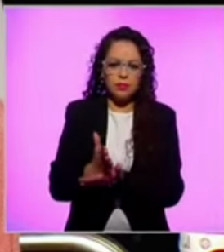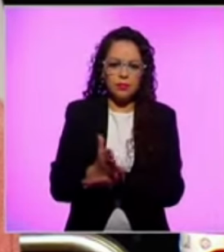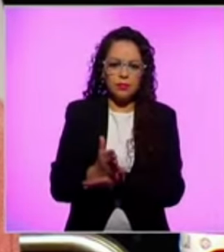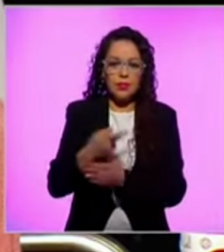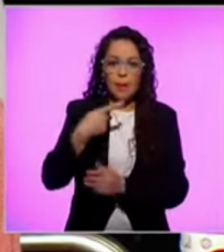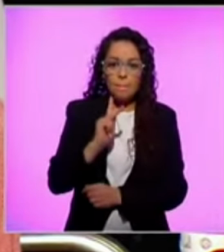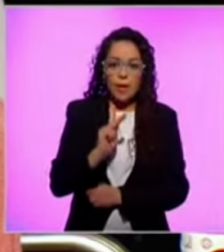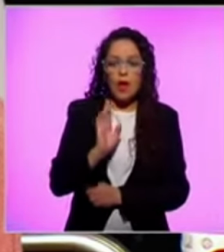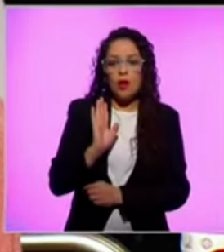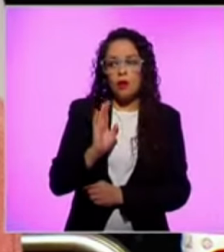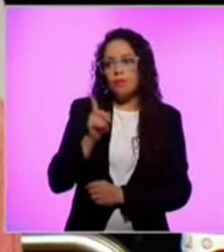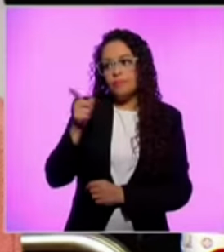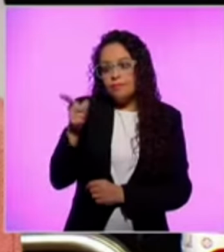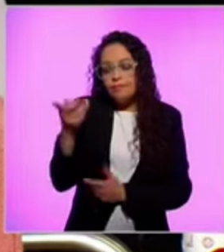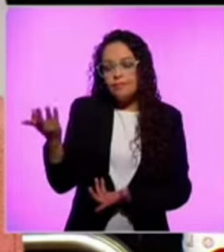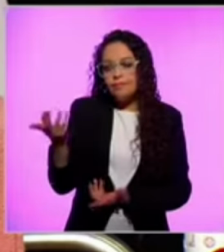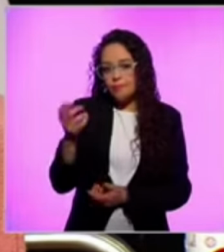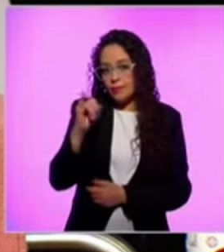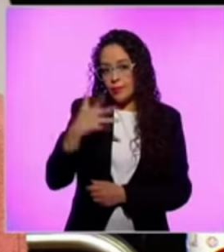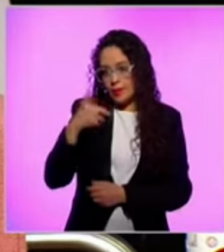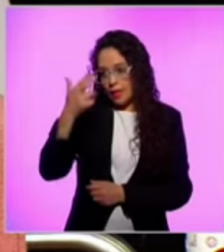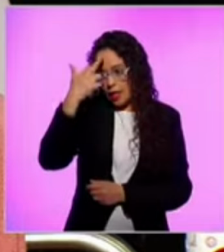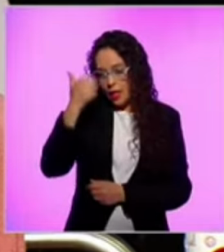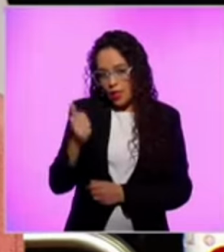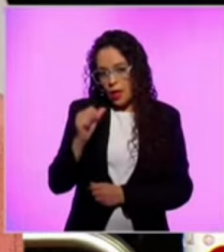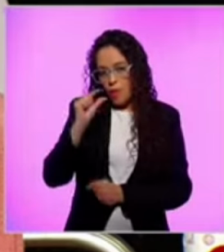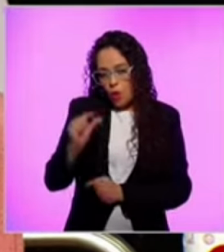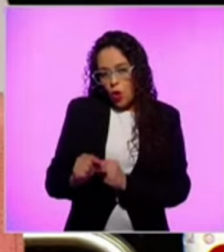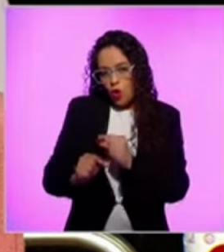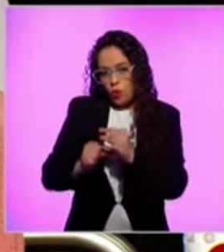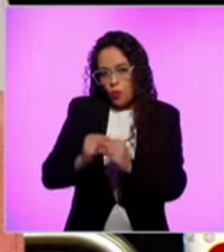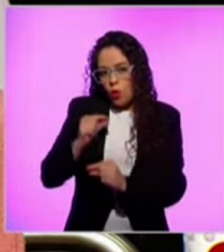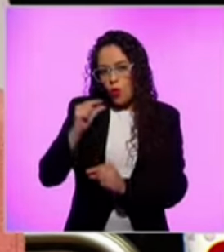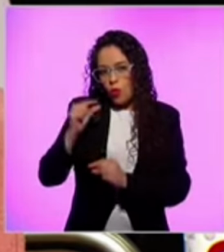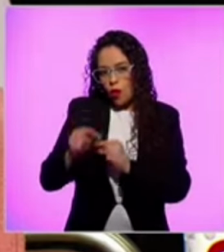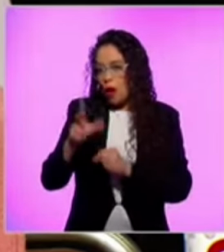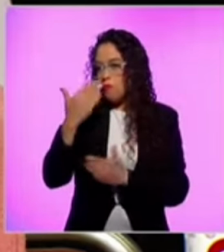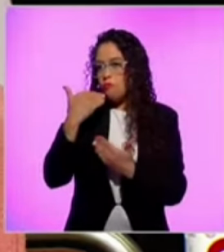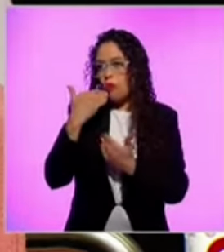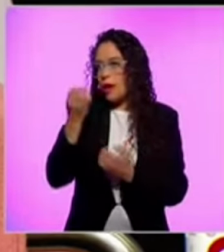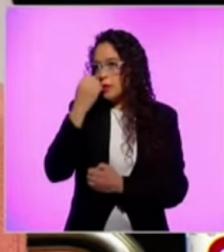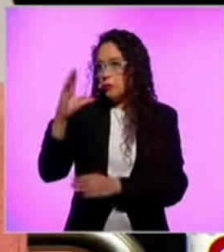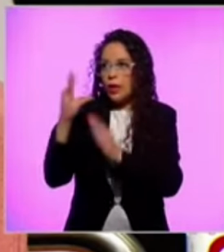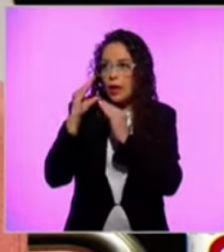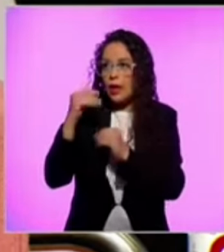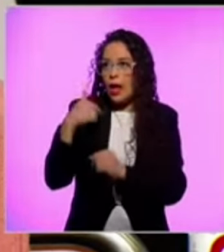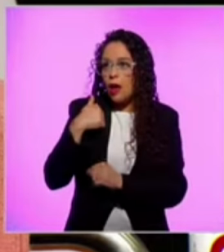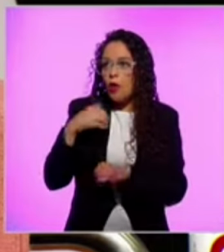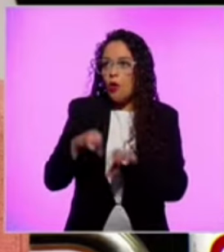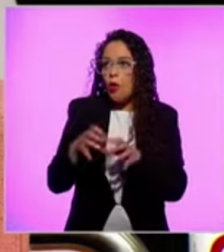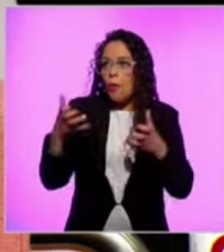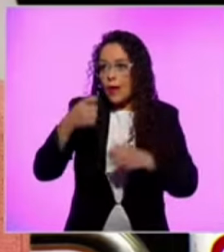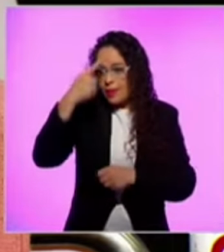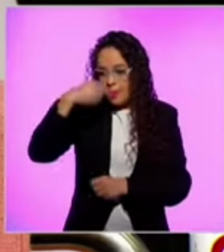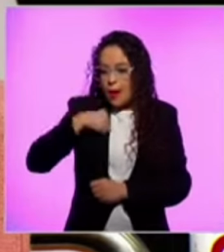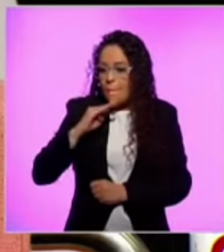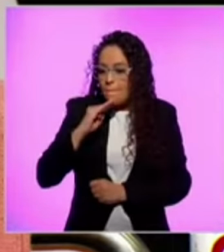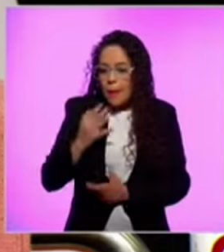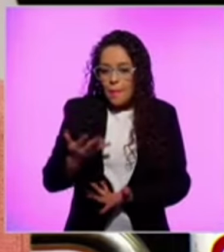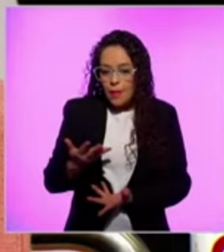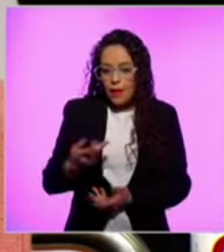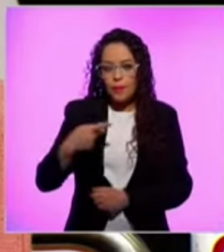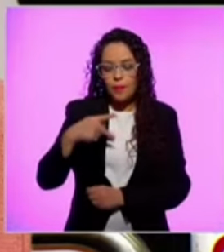no hay un manual. Iba creciendo Mildred y de repente pues la escuela, pero que los deportes, pero mamá, quiero estudiar